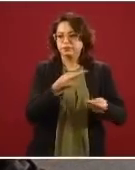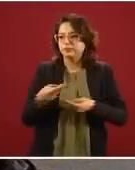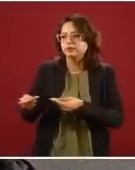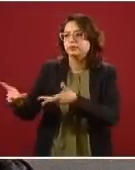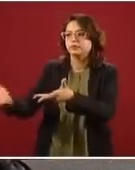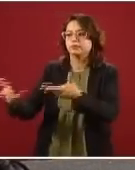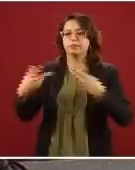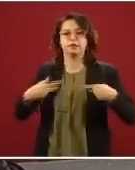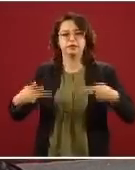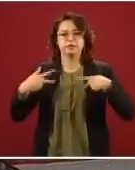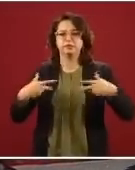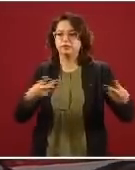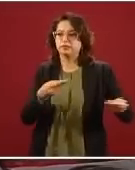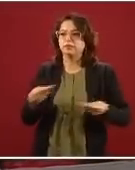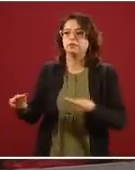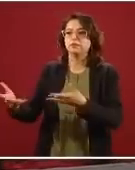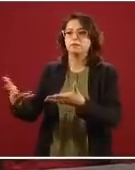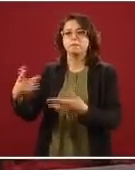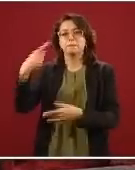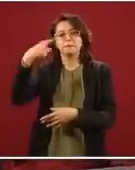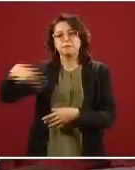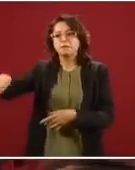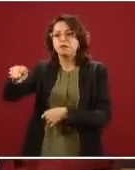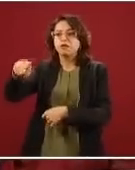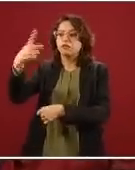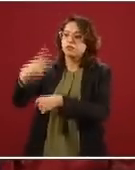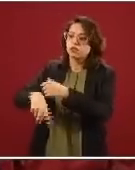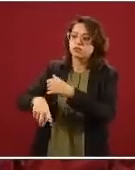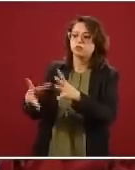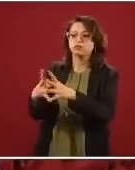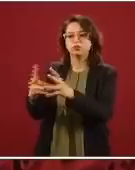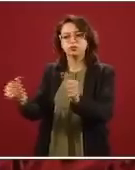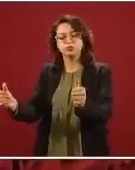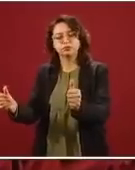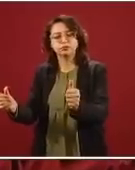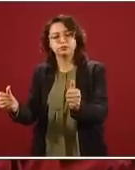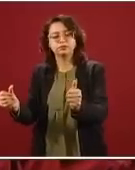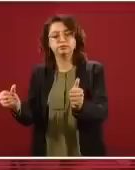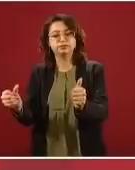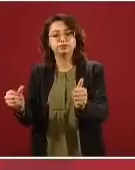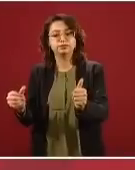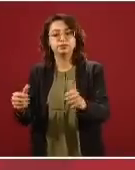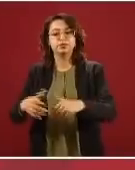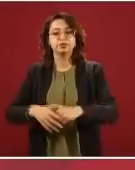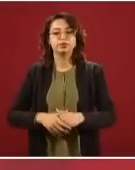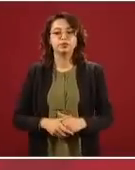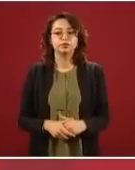de daño, y con eso se